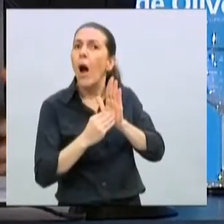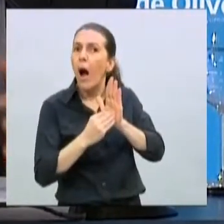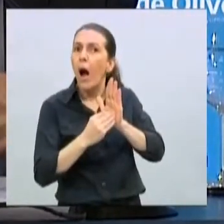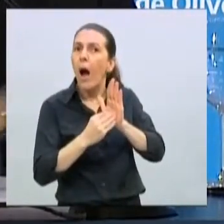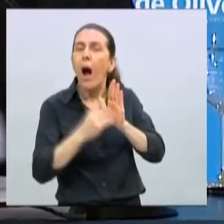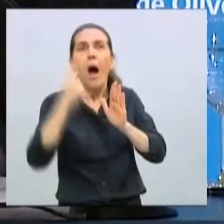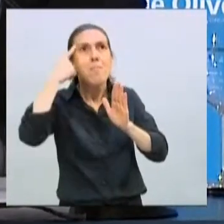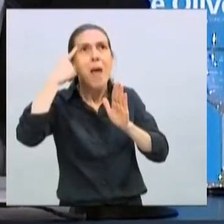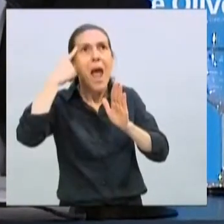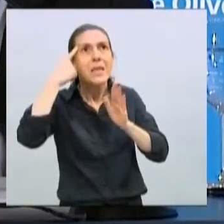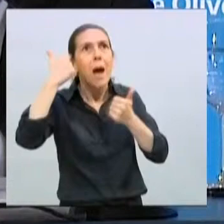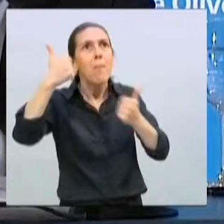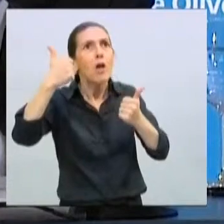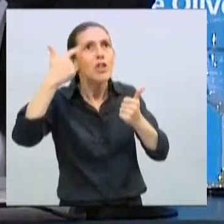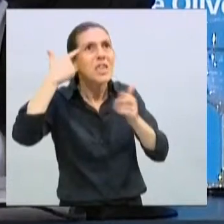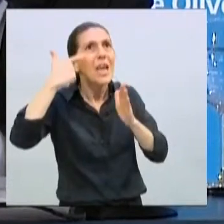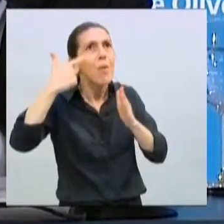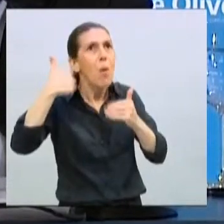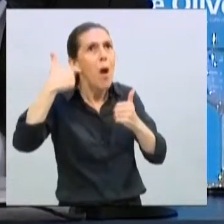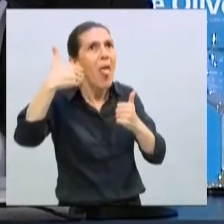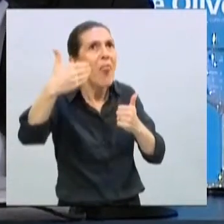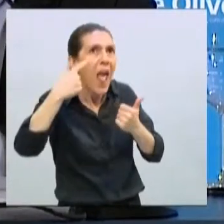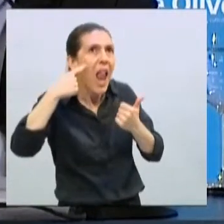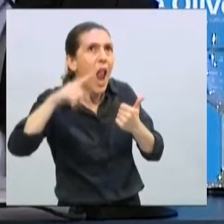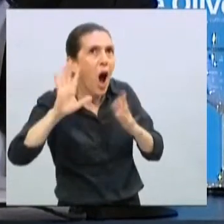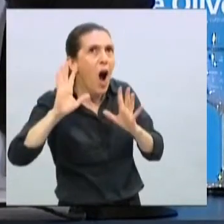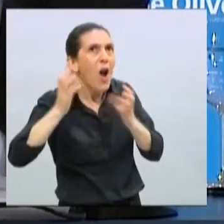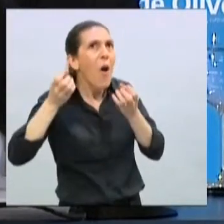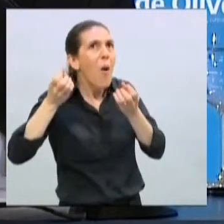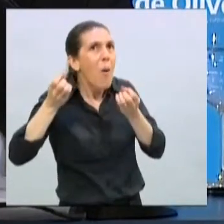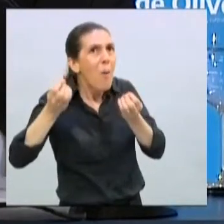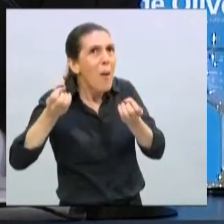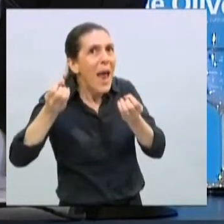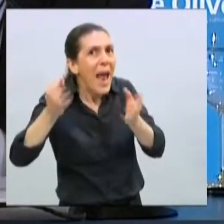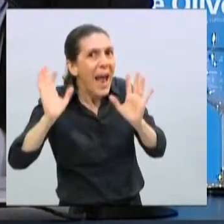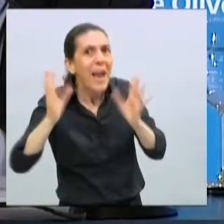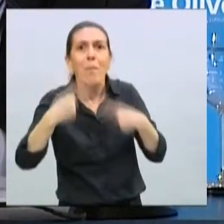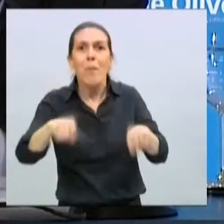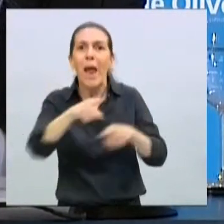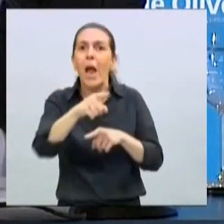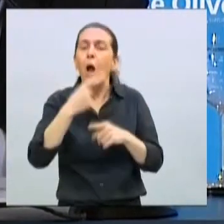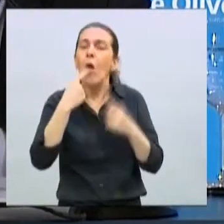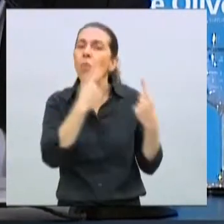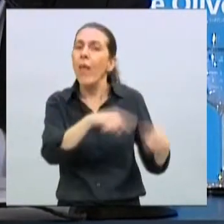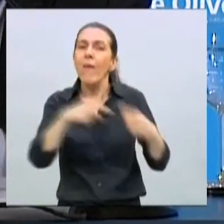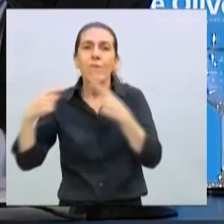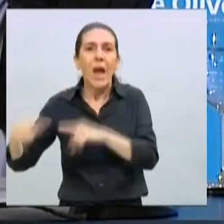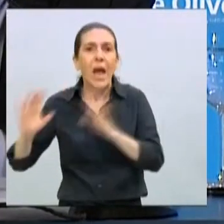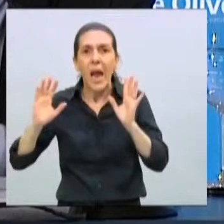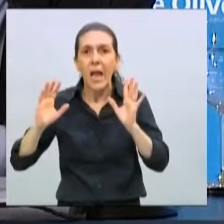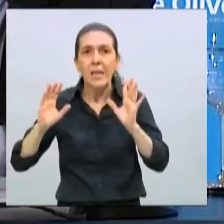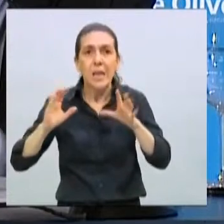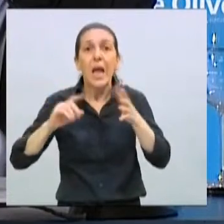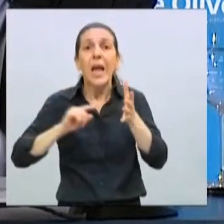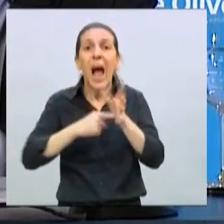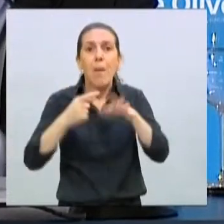y de un resultado muy fuerte, pero obviamente distinta es la situación en el